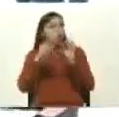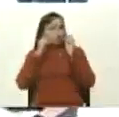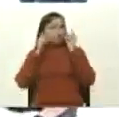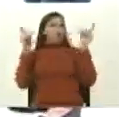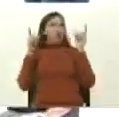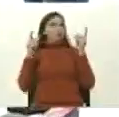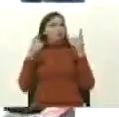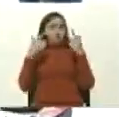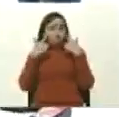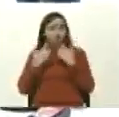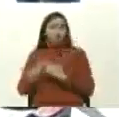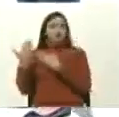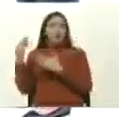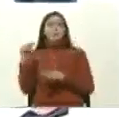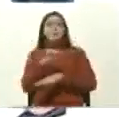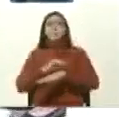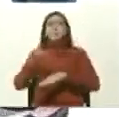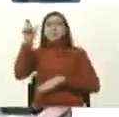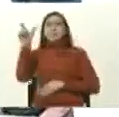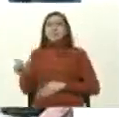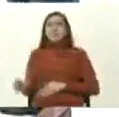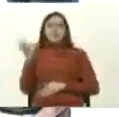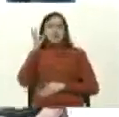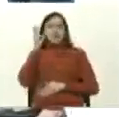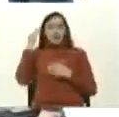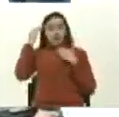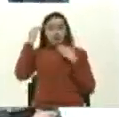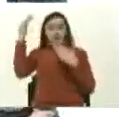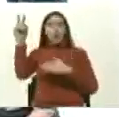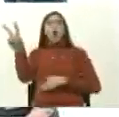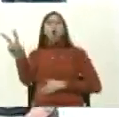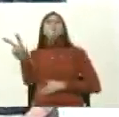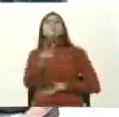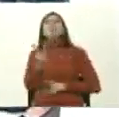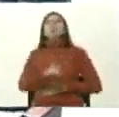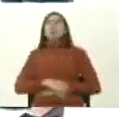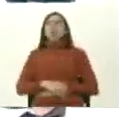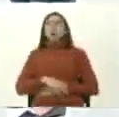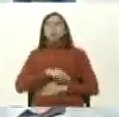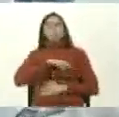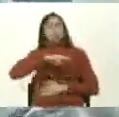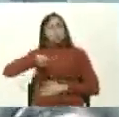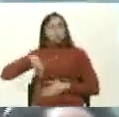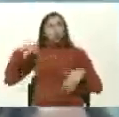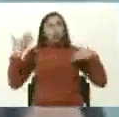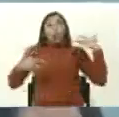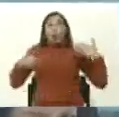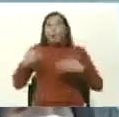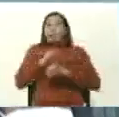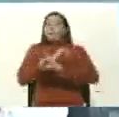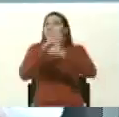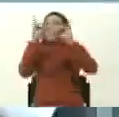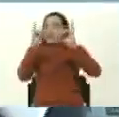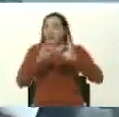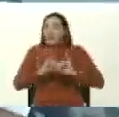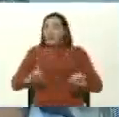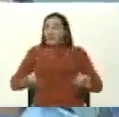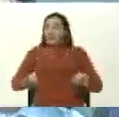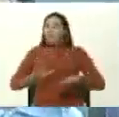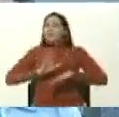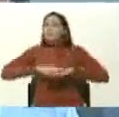sorpresa. Adelante, ministra. Sí, bueno, saludo a Venezuela. Verdad que hoy estamos muy contentos y muy felices,